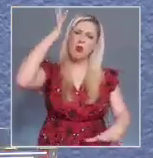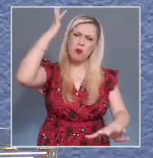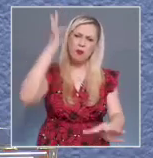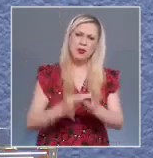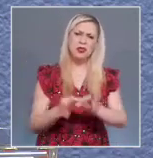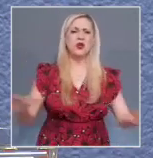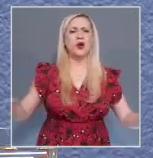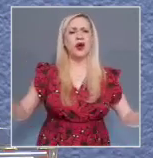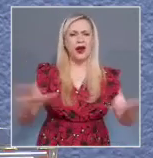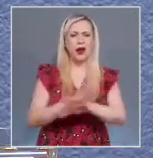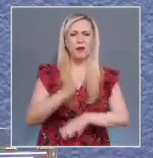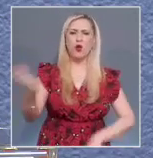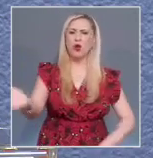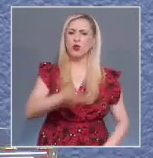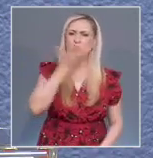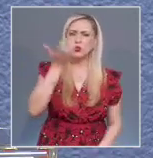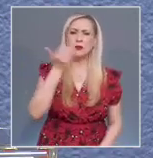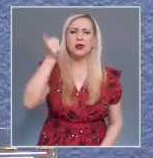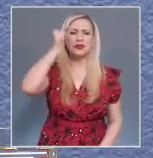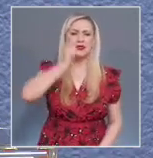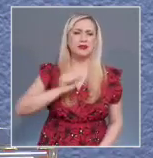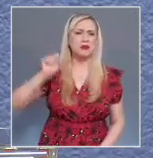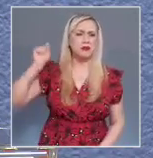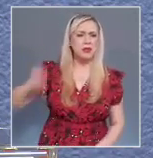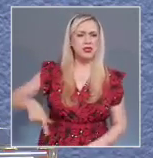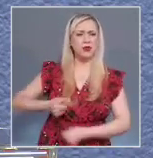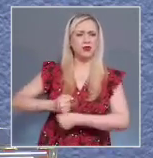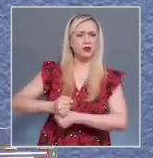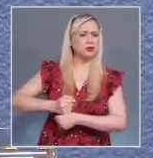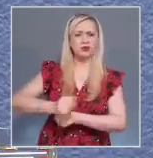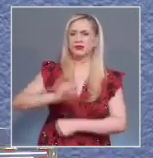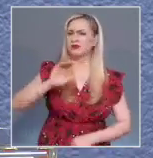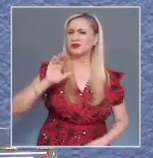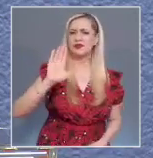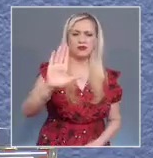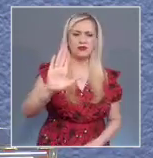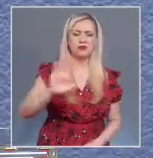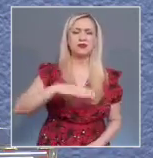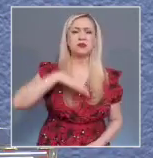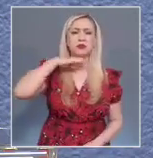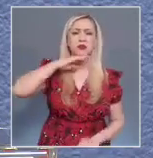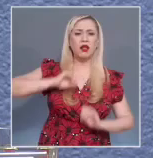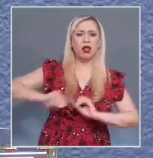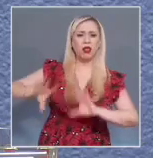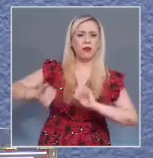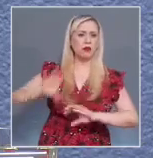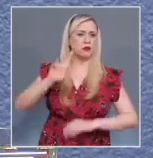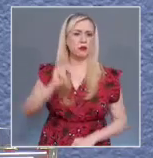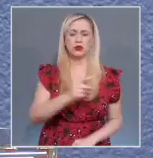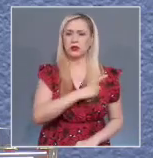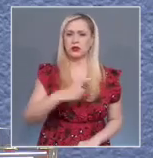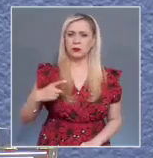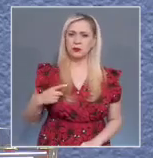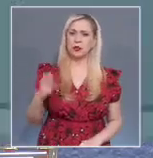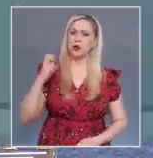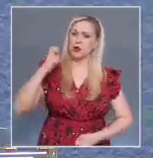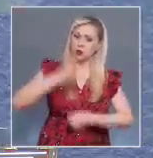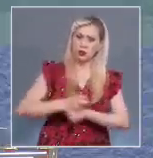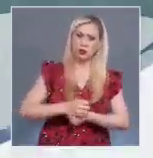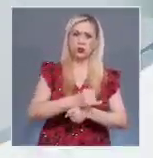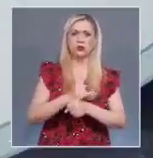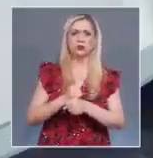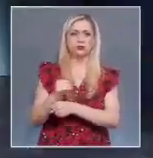la impunidad más allá del perfeccionamiento normativo. Para el canal del Poder Judicial de la Federación, Laura Murillo.